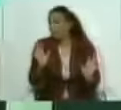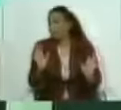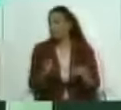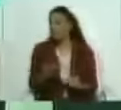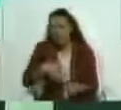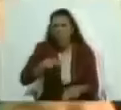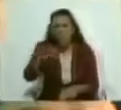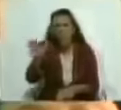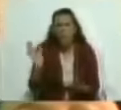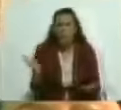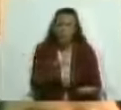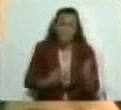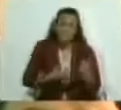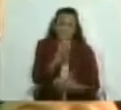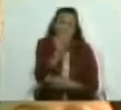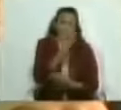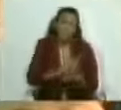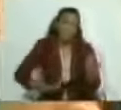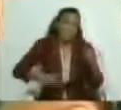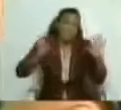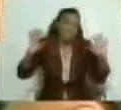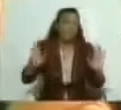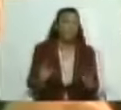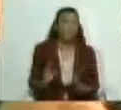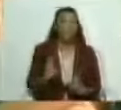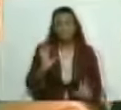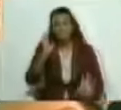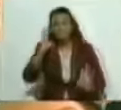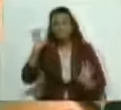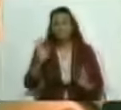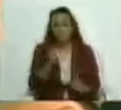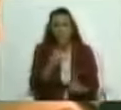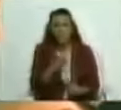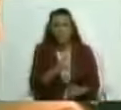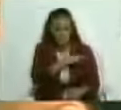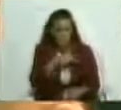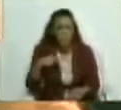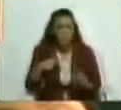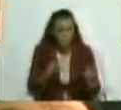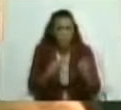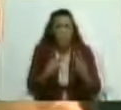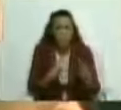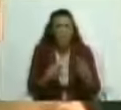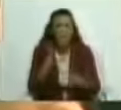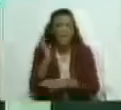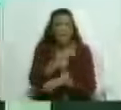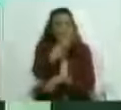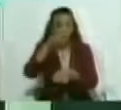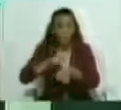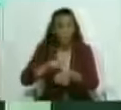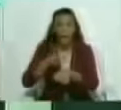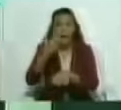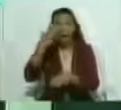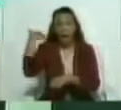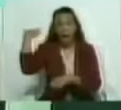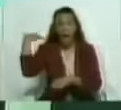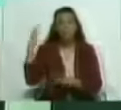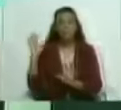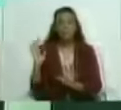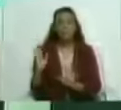¿Para dónde vamos? Para Miraflores. Y yo le decía, nosotros cuando la Asamblea Nacional,